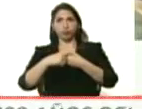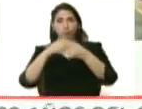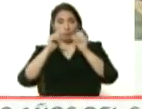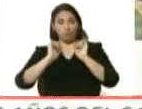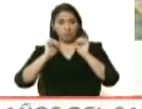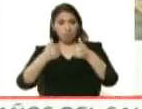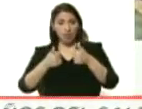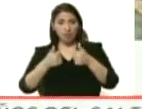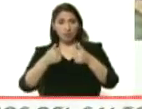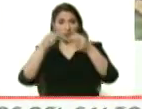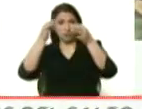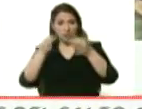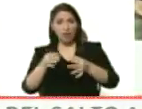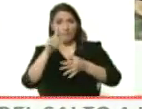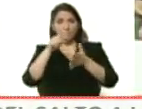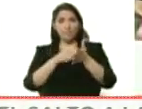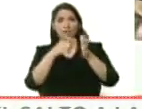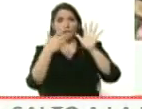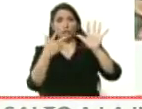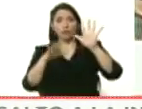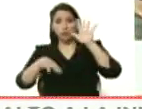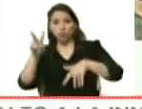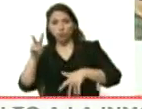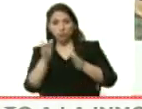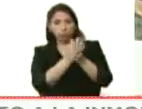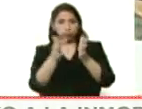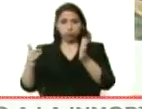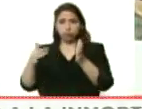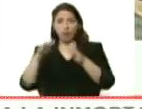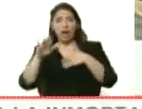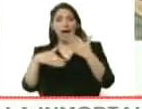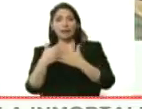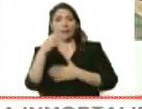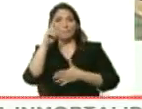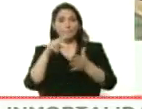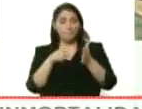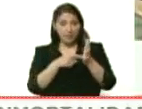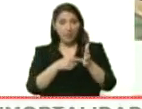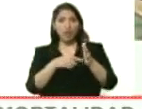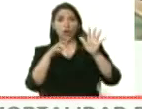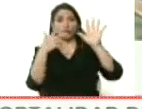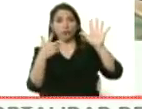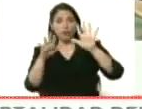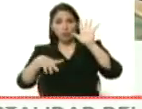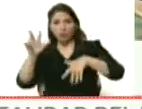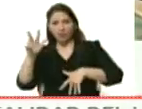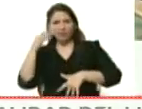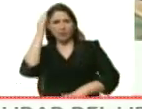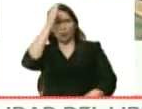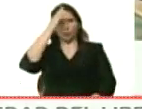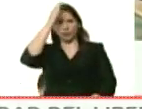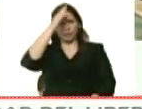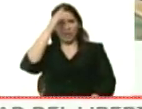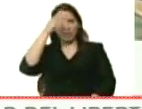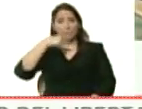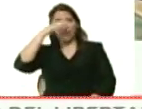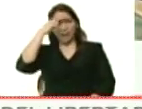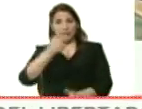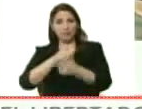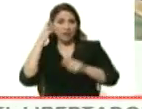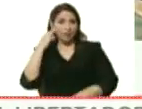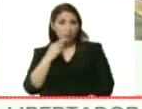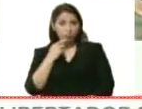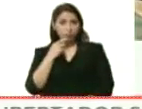oficialmente en 1812 y se extiende hasta 1813. Estaba consciente el padre de la patria que